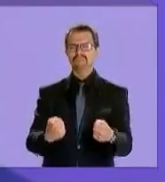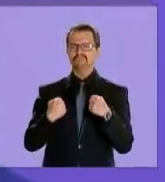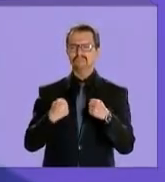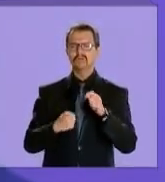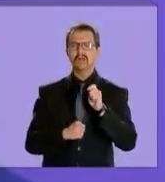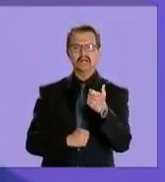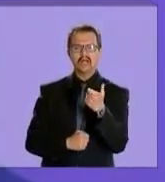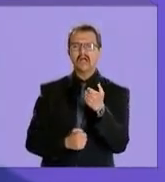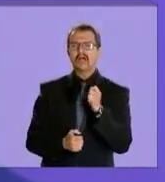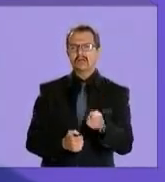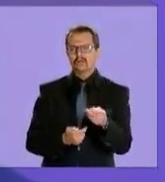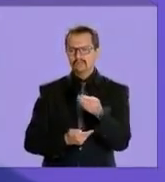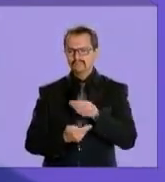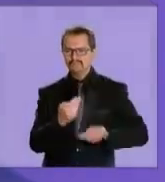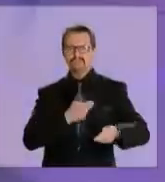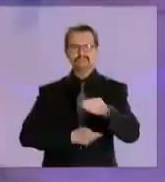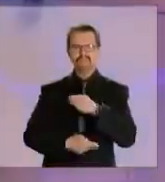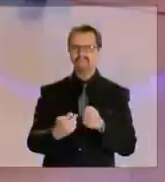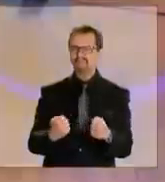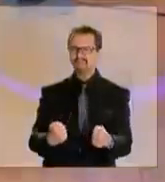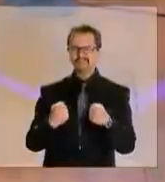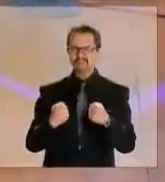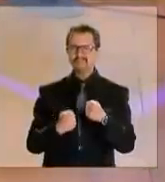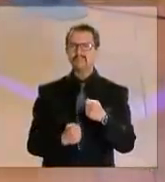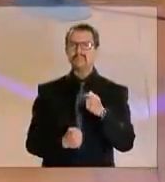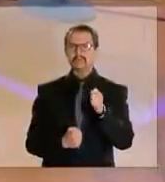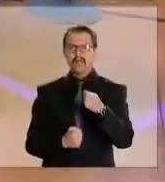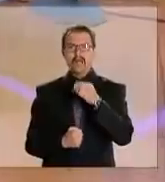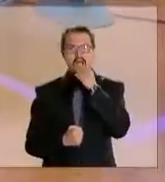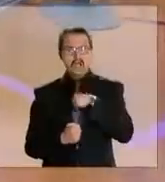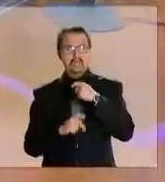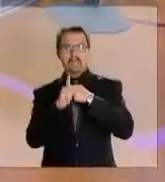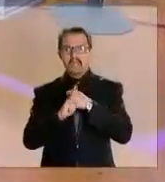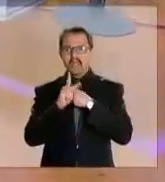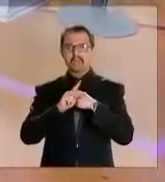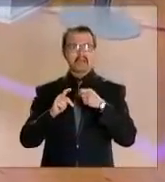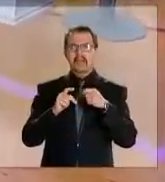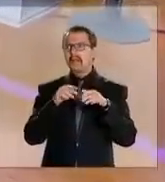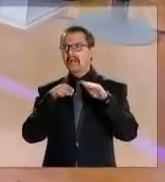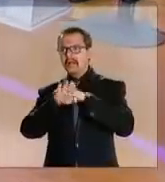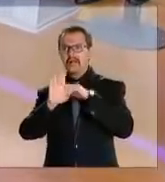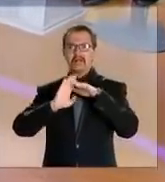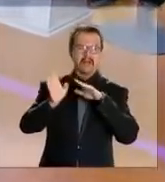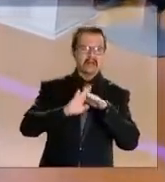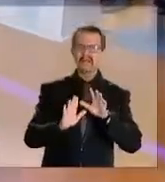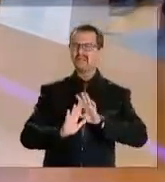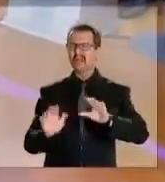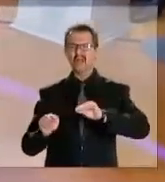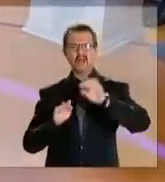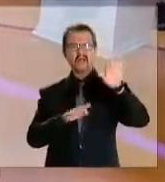nosotros vamos a apoyar a los migrantes porque